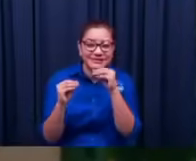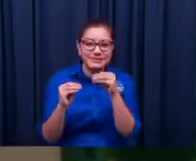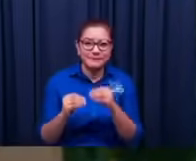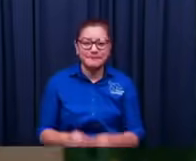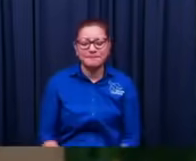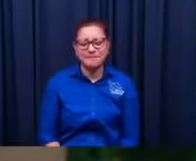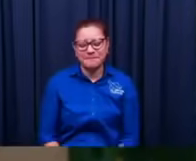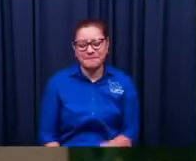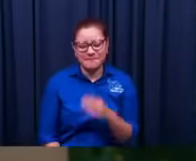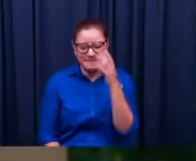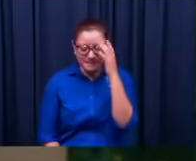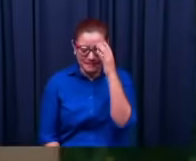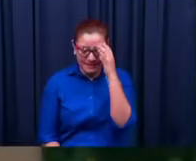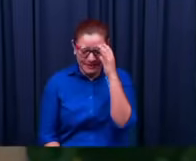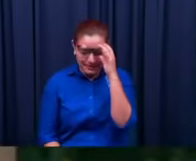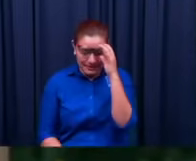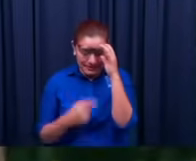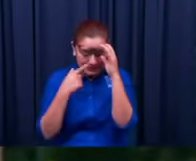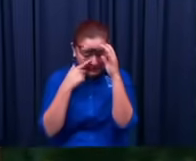Entonces, mire, pues, mire.